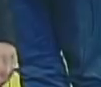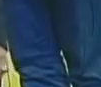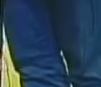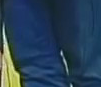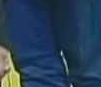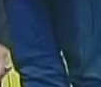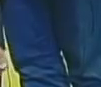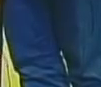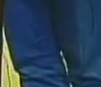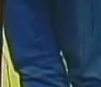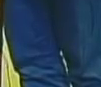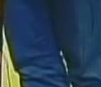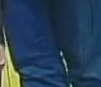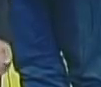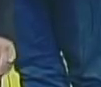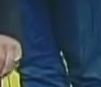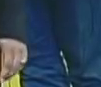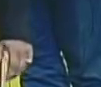De